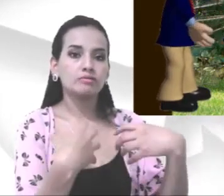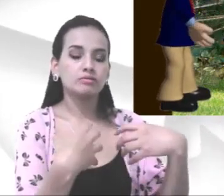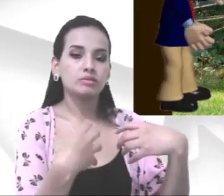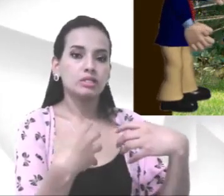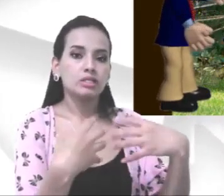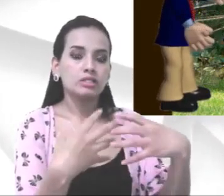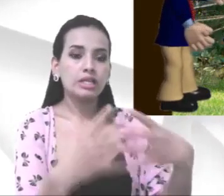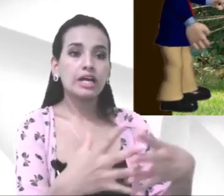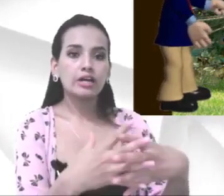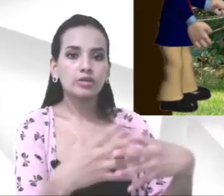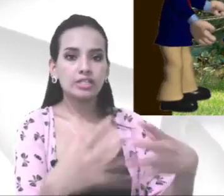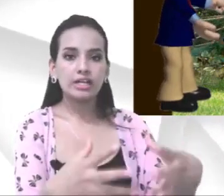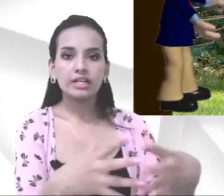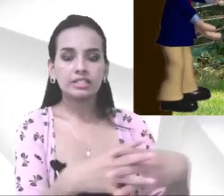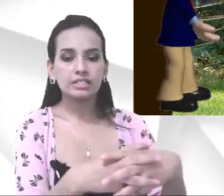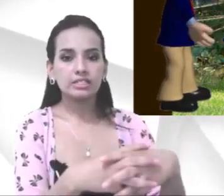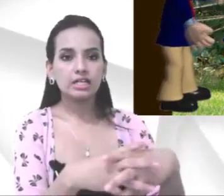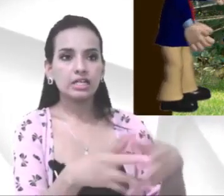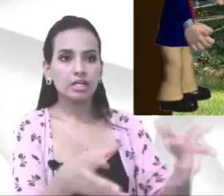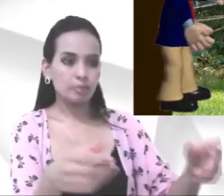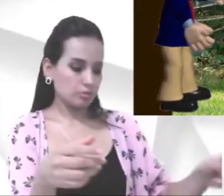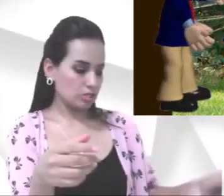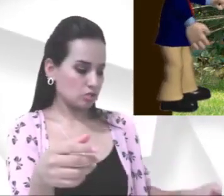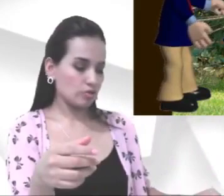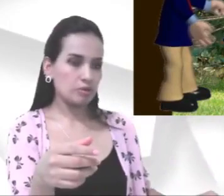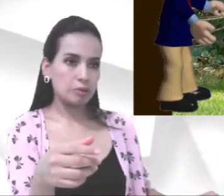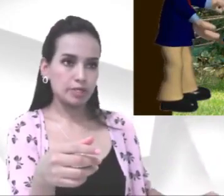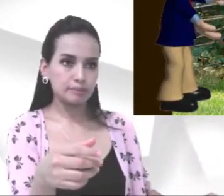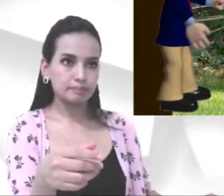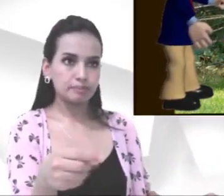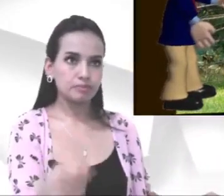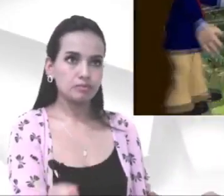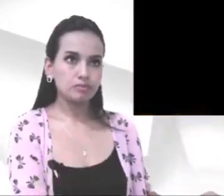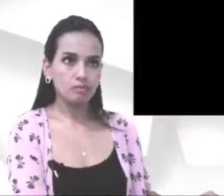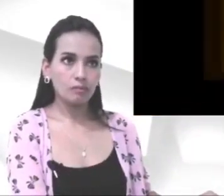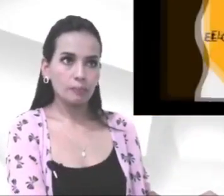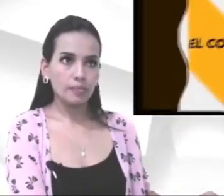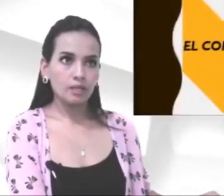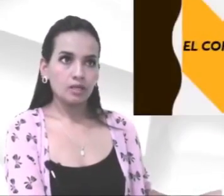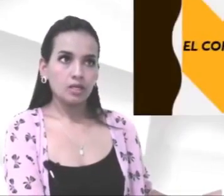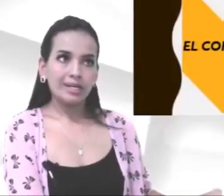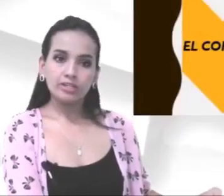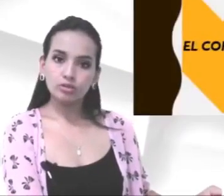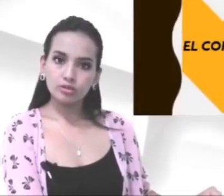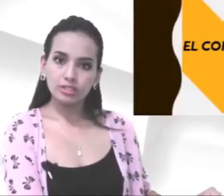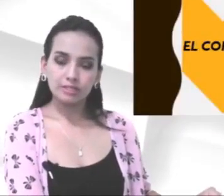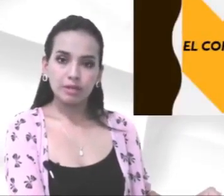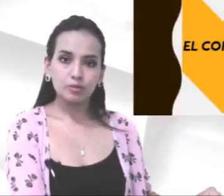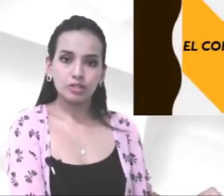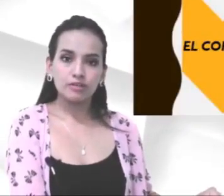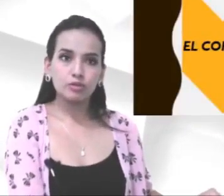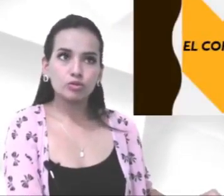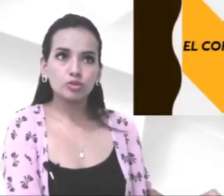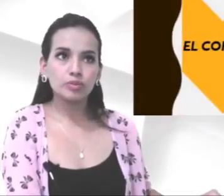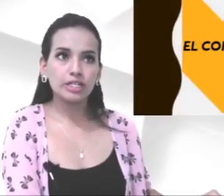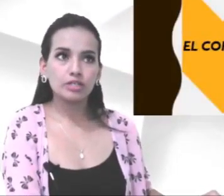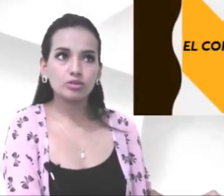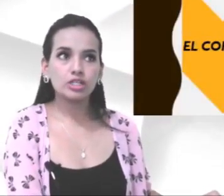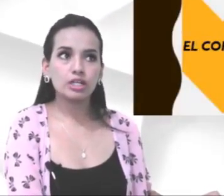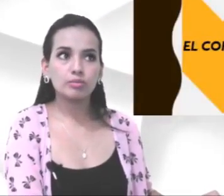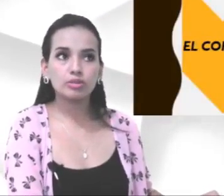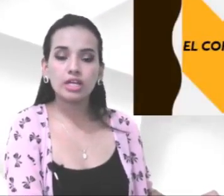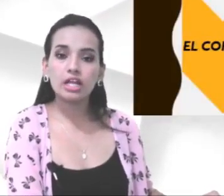han sacado esas características que les permite sobrevivir entonces vamos a ver unos